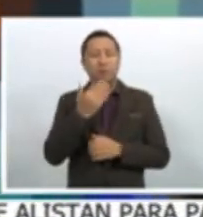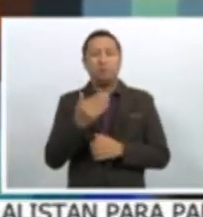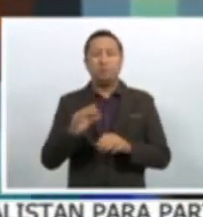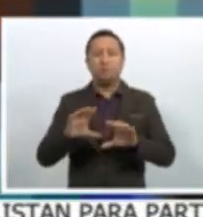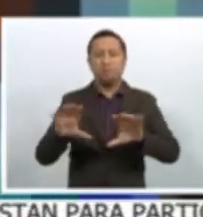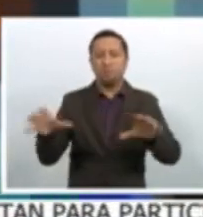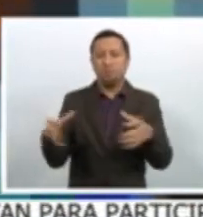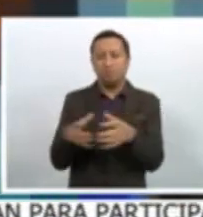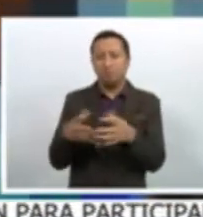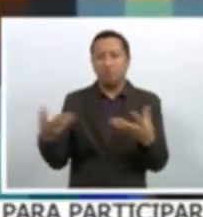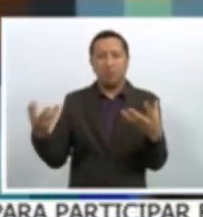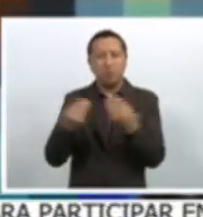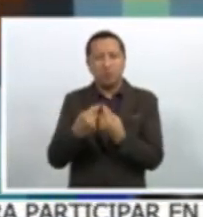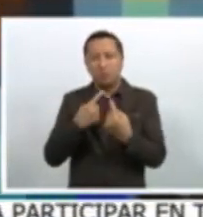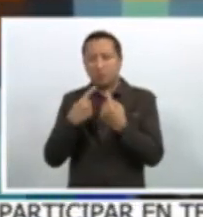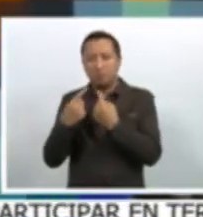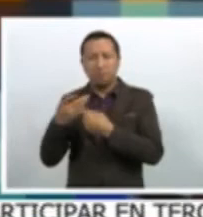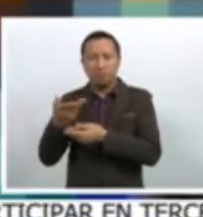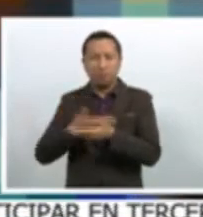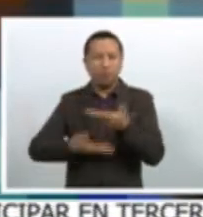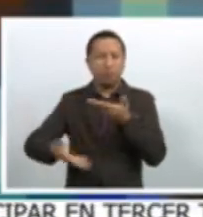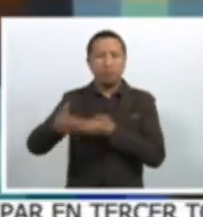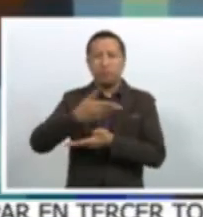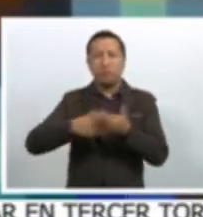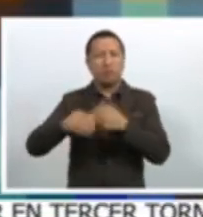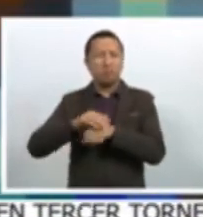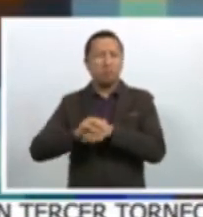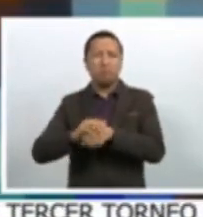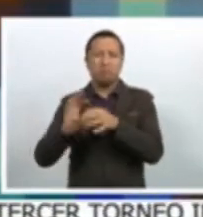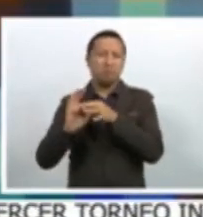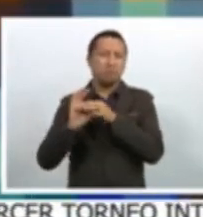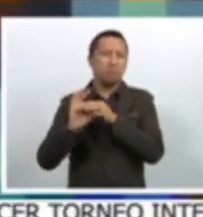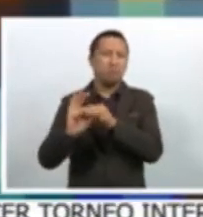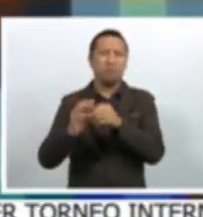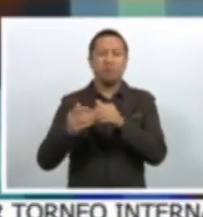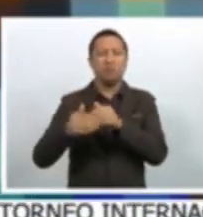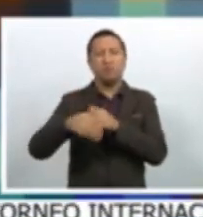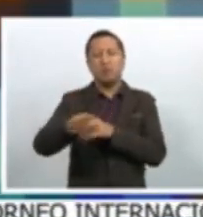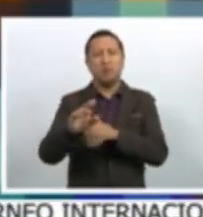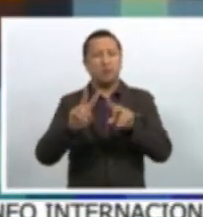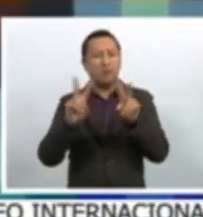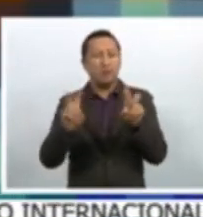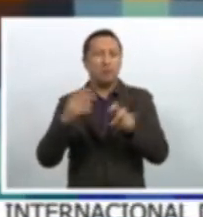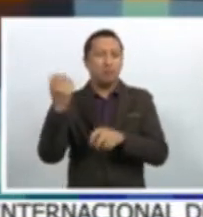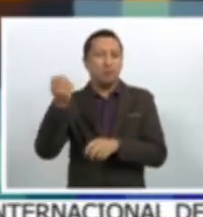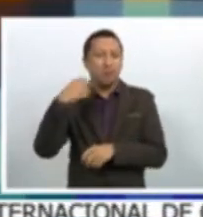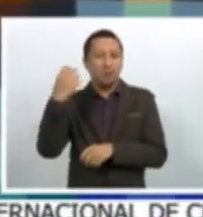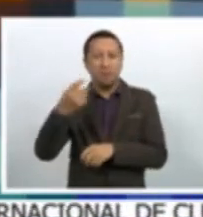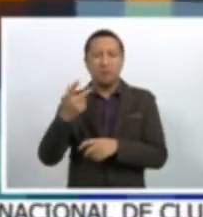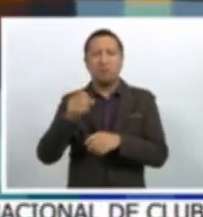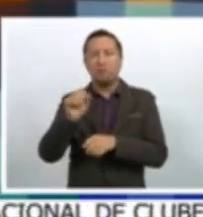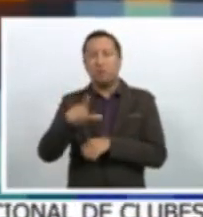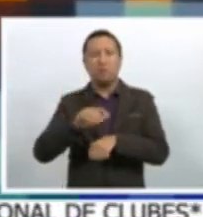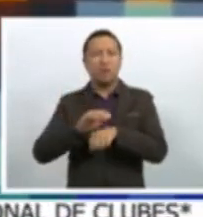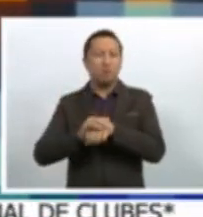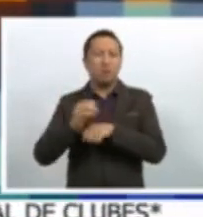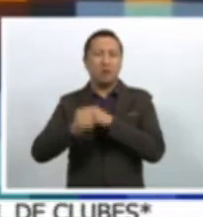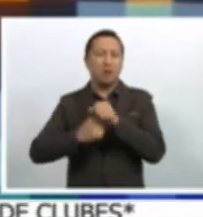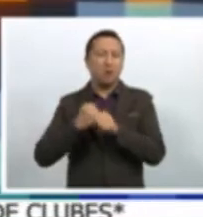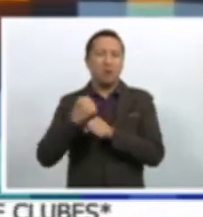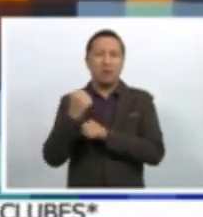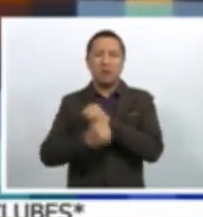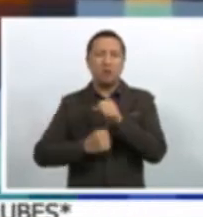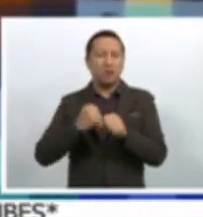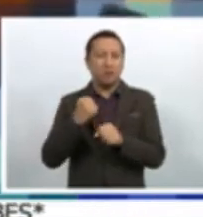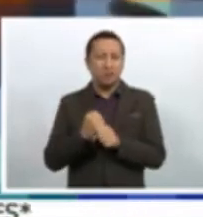comunidades muy importantes que además generan relaciones que perduran con el tiempo. En cuanto al debate político y oratoria, se tienden a ser amigos de muchos años. Entonces